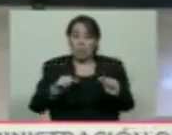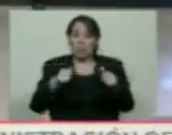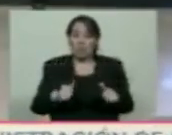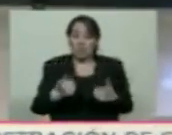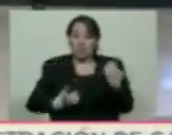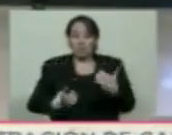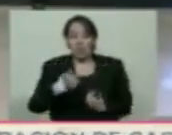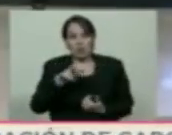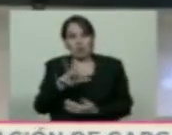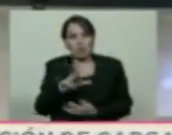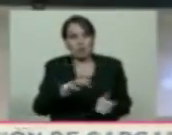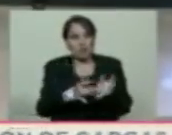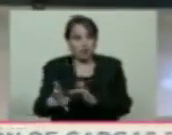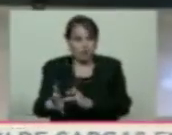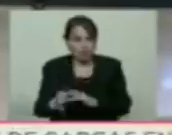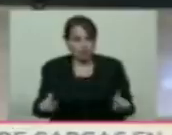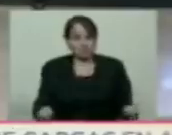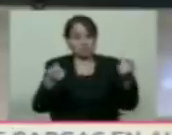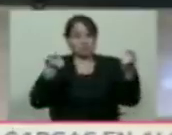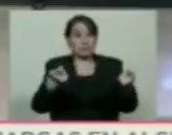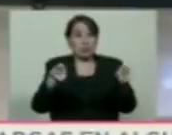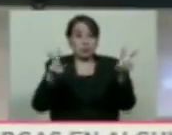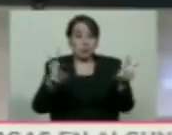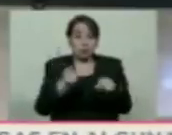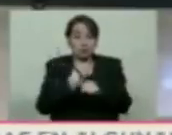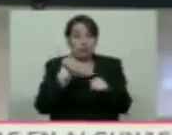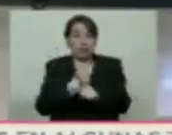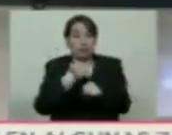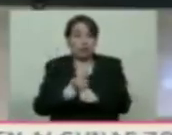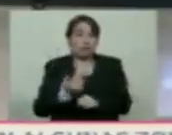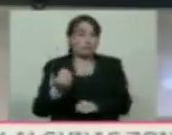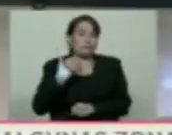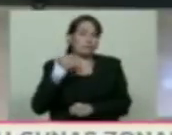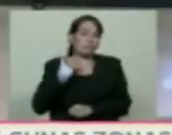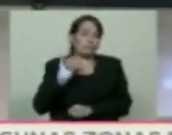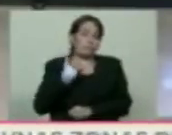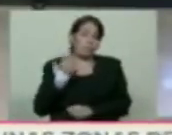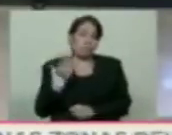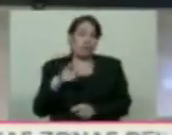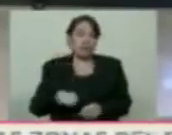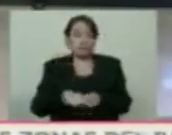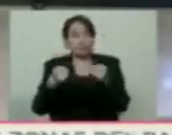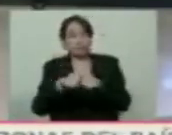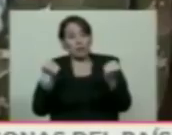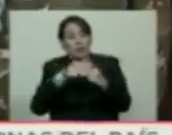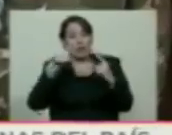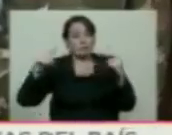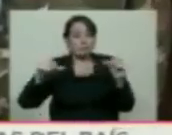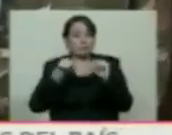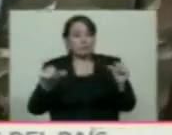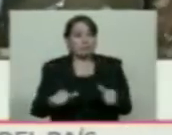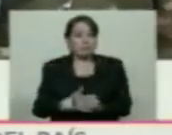que tienen por objeto recuperar las jornadas académicas que fueron afectadas por el sabotaje al sistema eléctrico. El